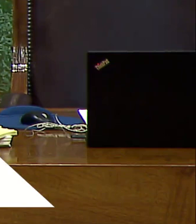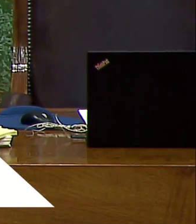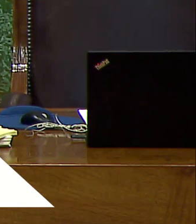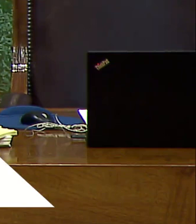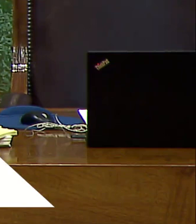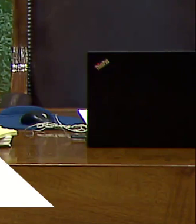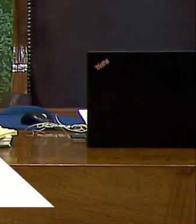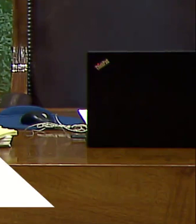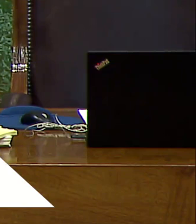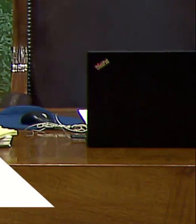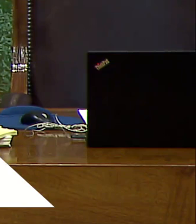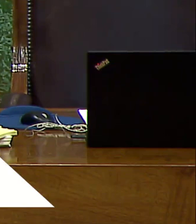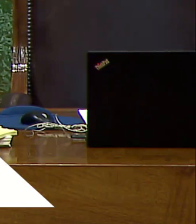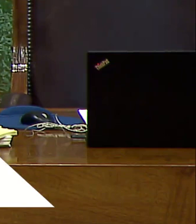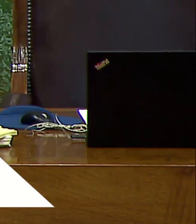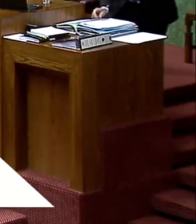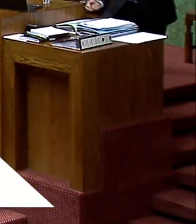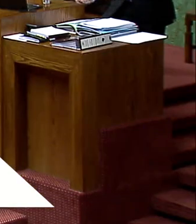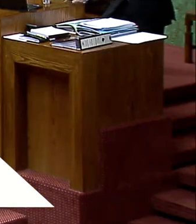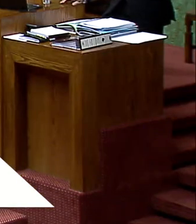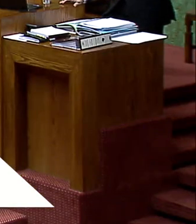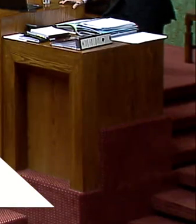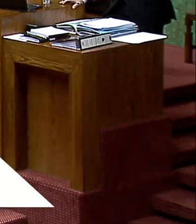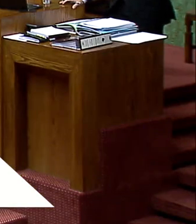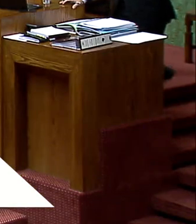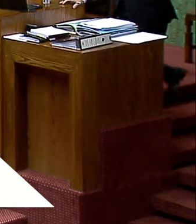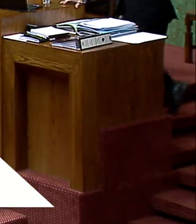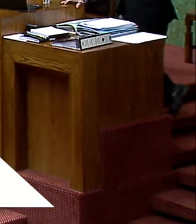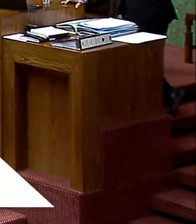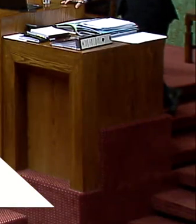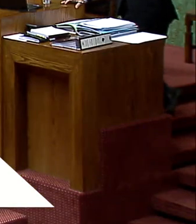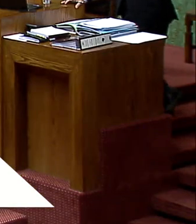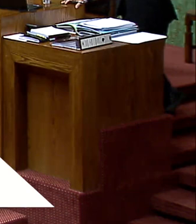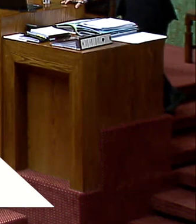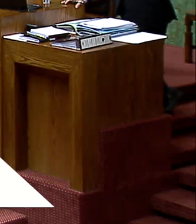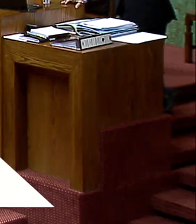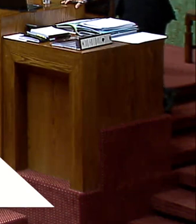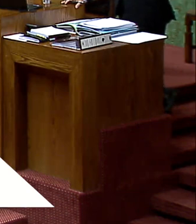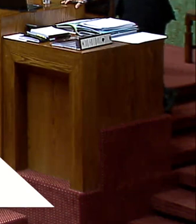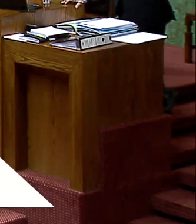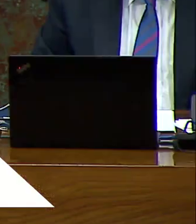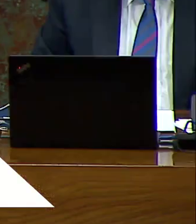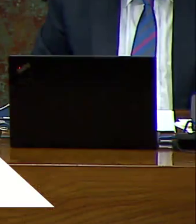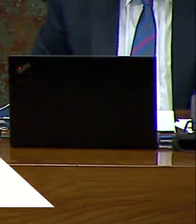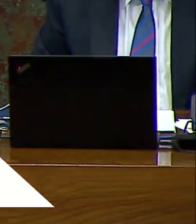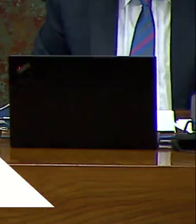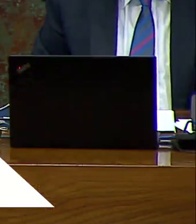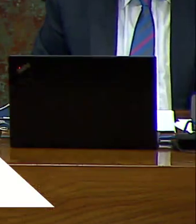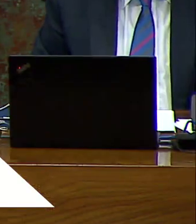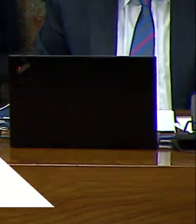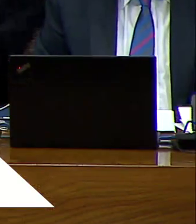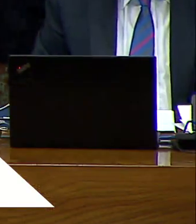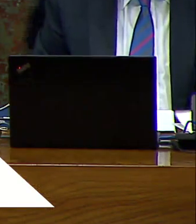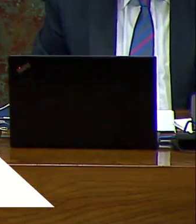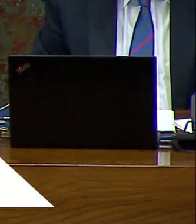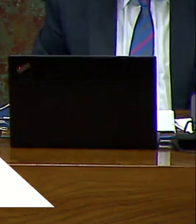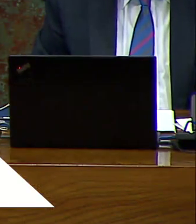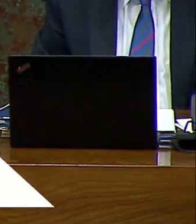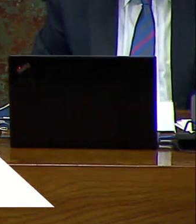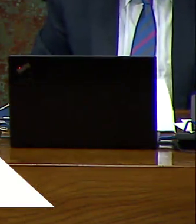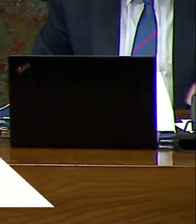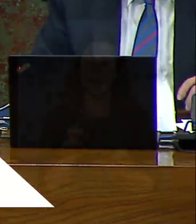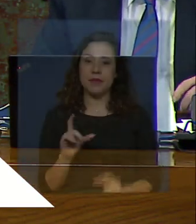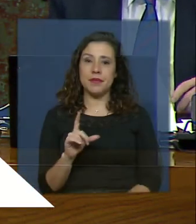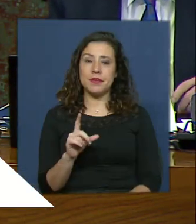Reunidos los jefes de los comités parlamentarios bajo la presidencia del diputado señor Espinosa y con la asistencia de las diputadas señoras Carvajal, Hernando, Sepúlveda y